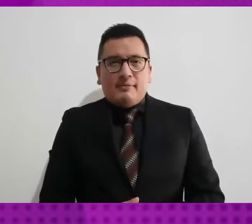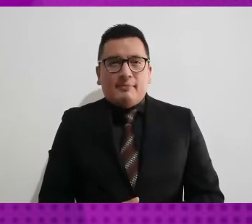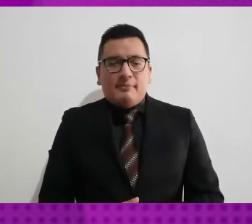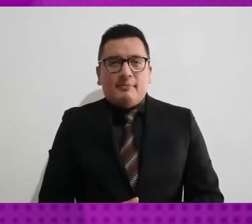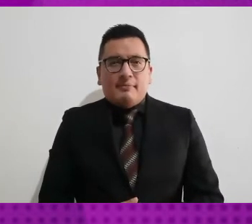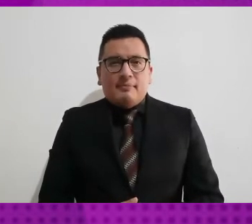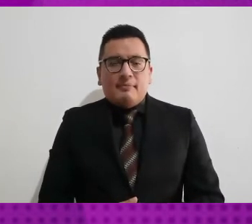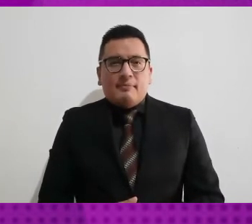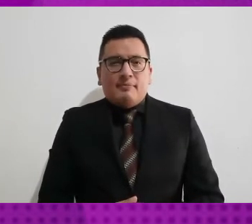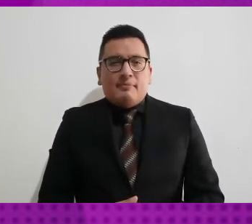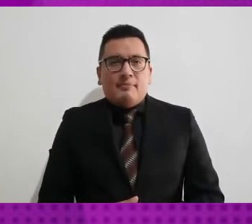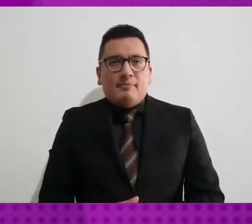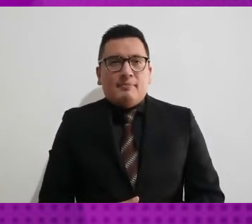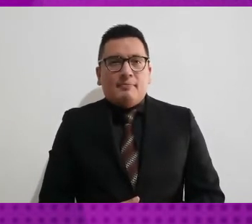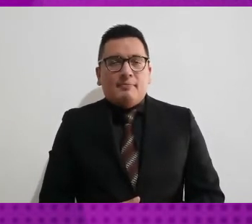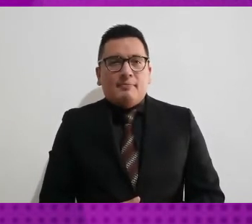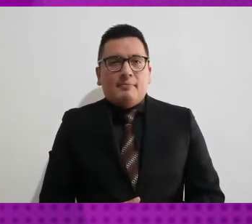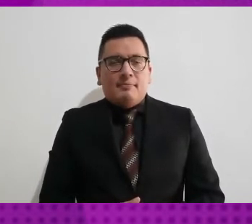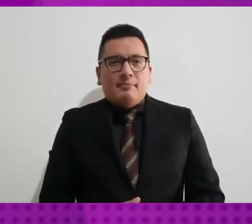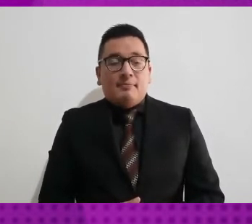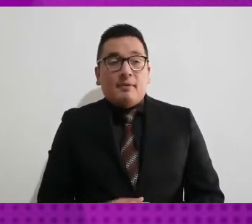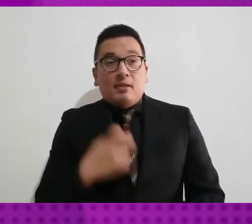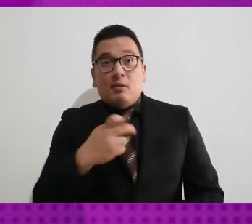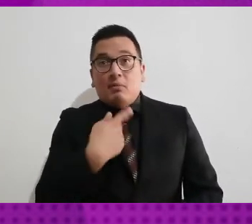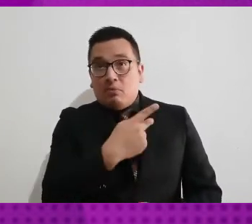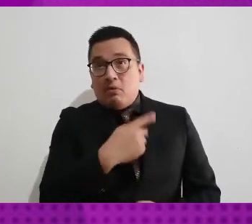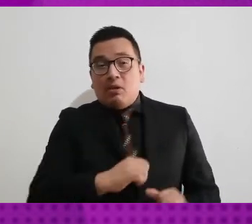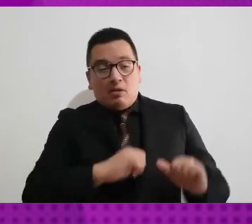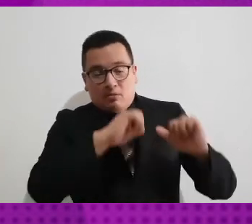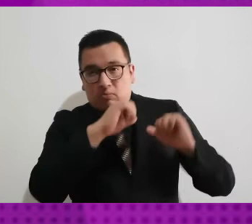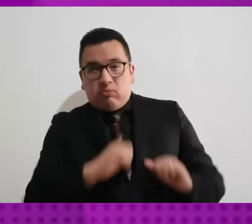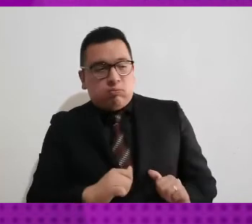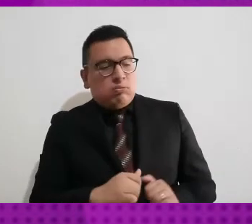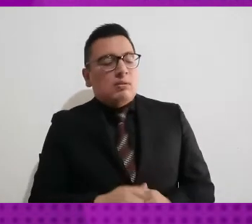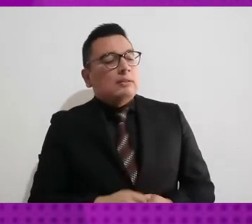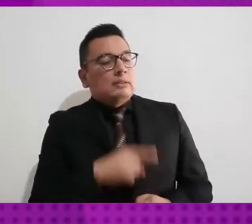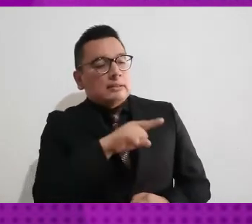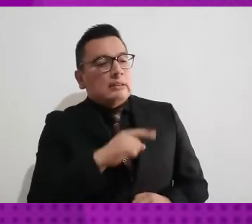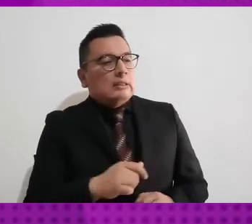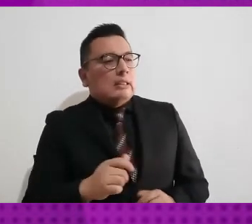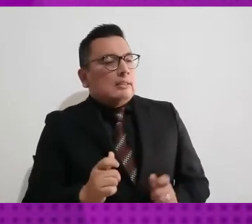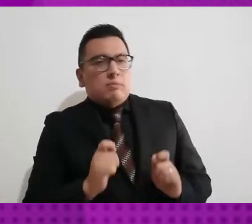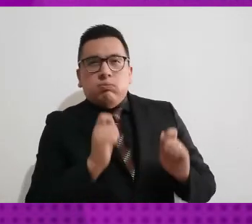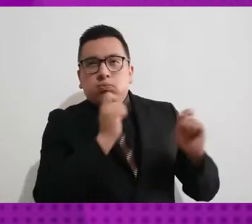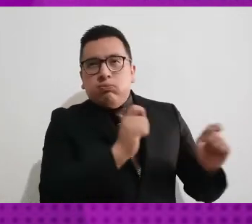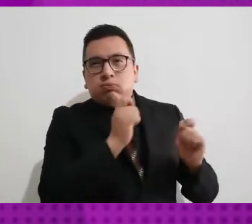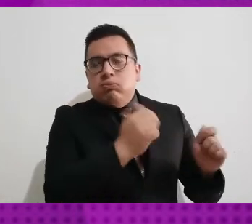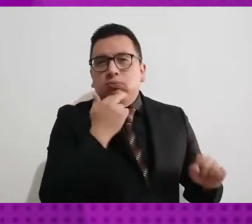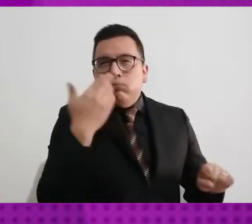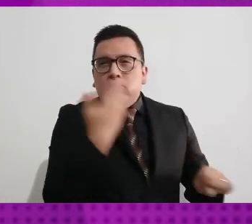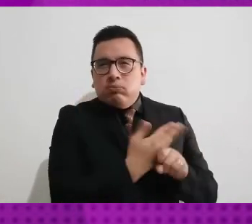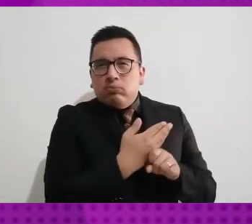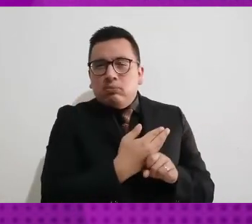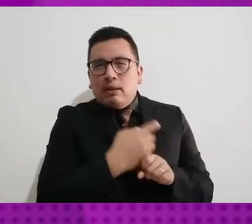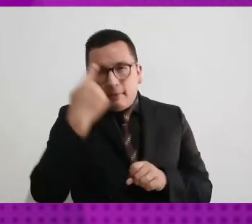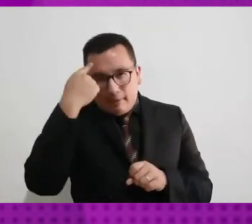no solamente de designación, que es facultad del Instituto Nacional Electoral de los funcionarios electorales locales,